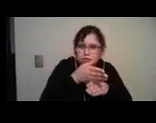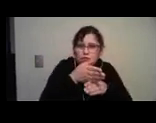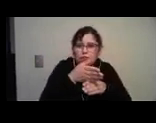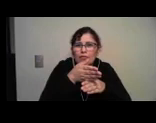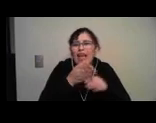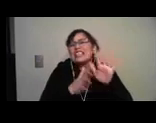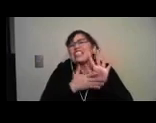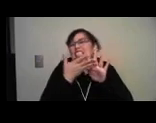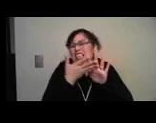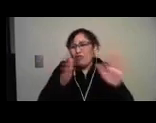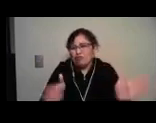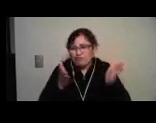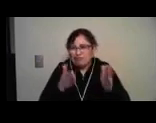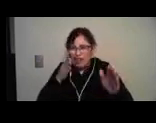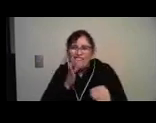sensitivos, ¿ok?